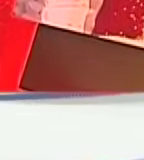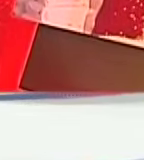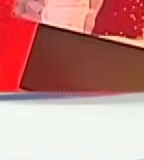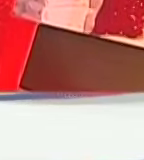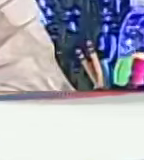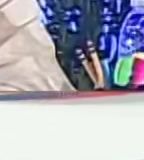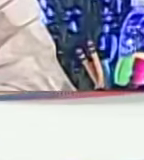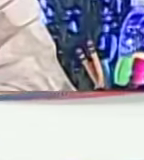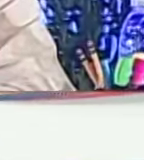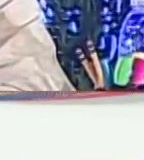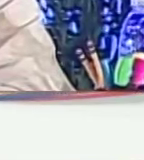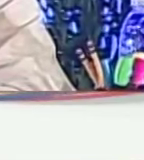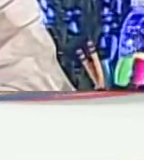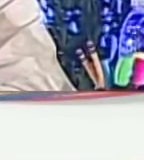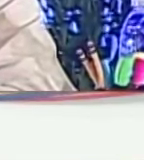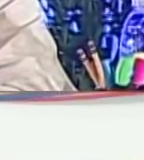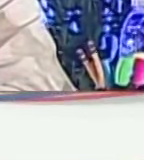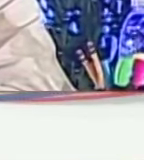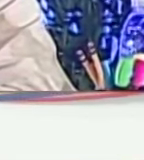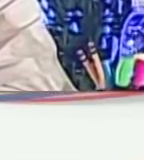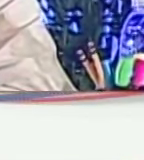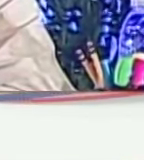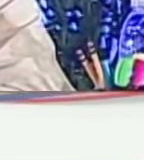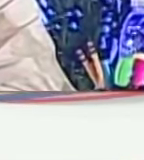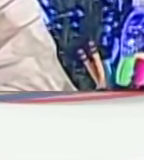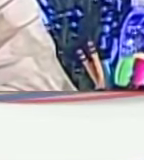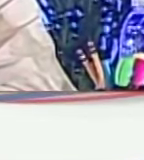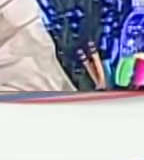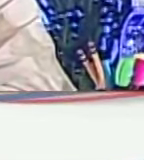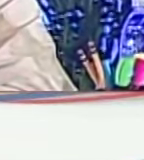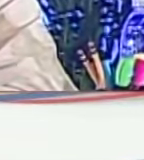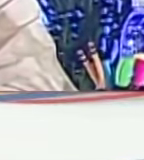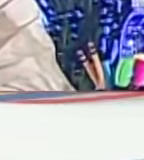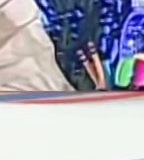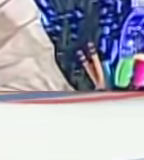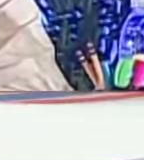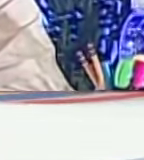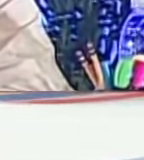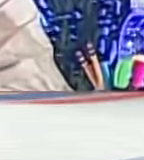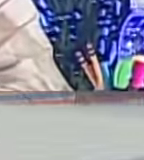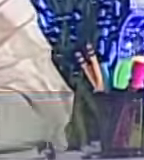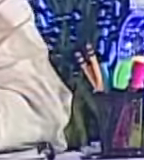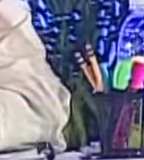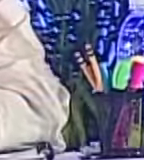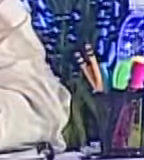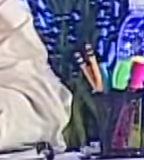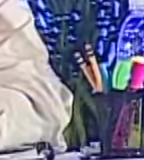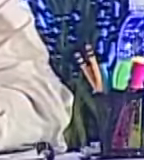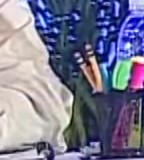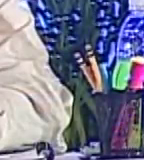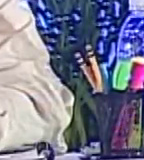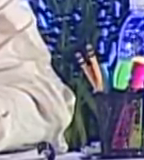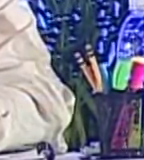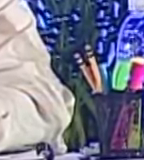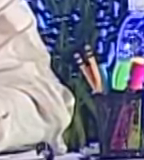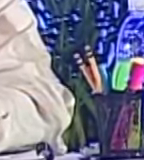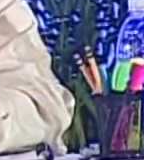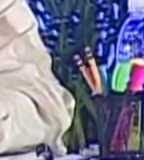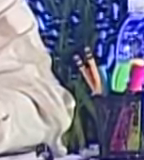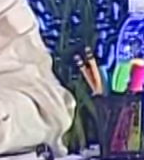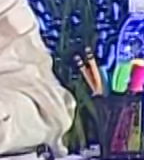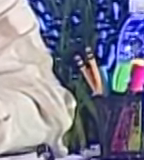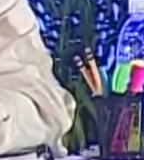las necesidades materiales, físicas y espirituales del pueblo venezolano. Tomaba